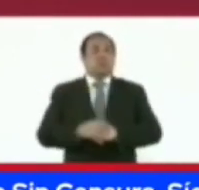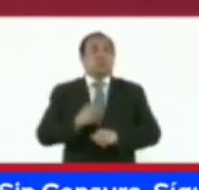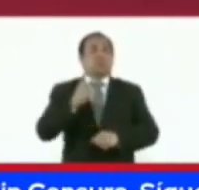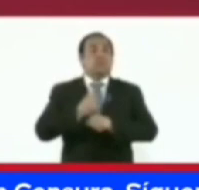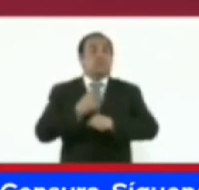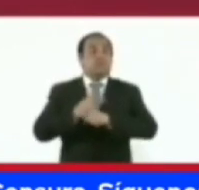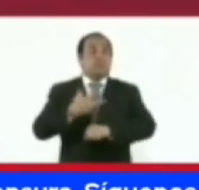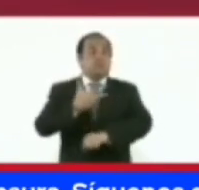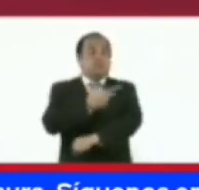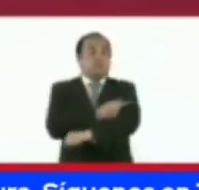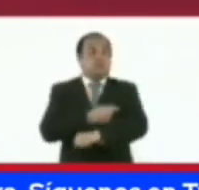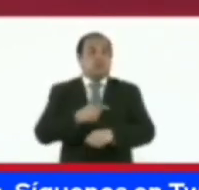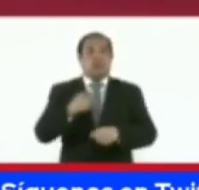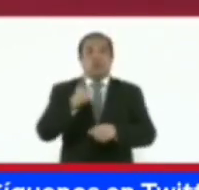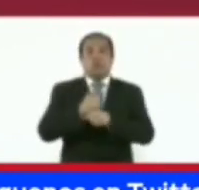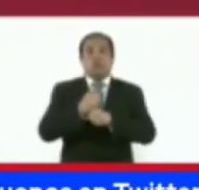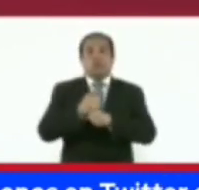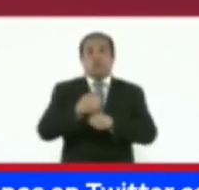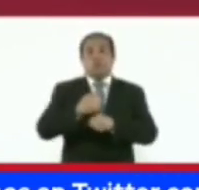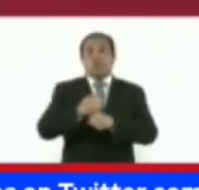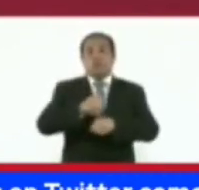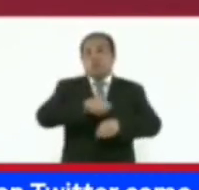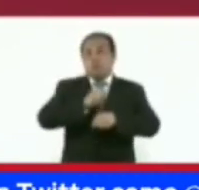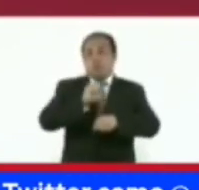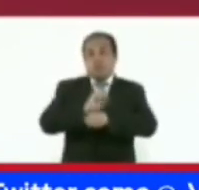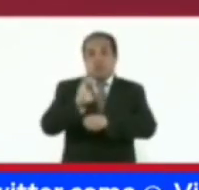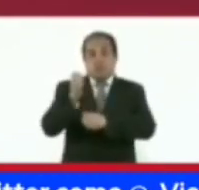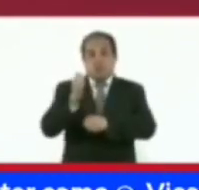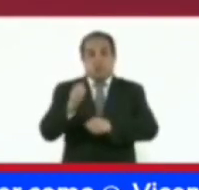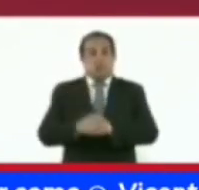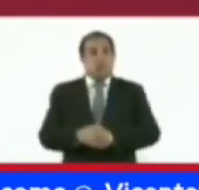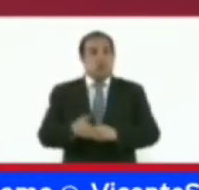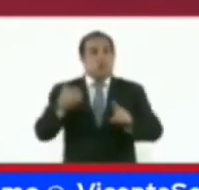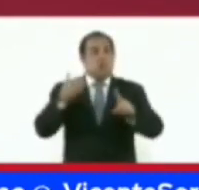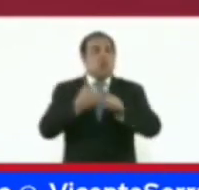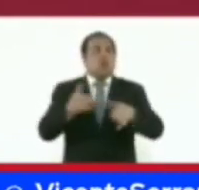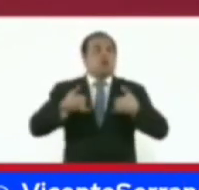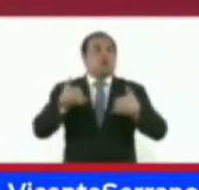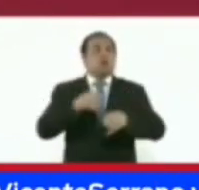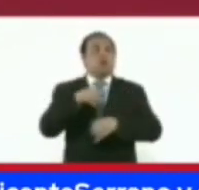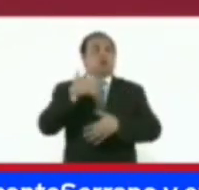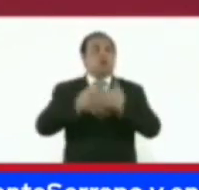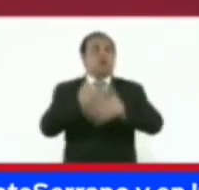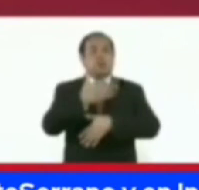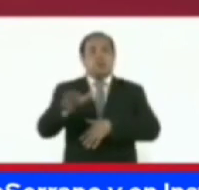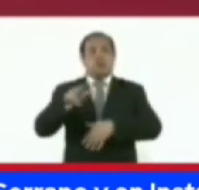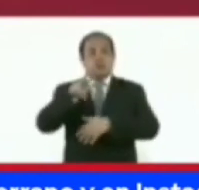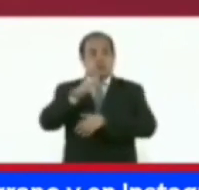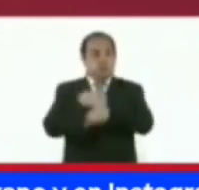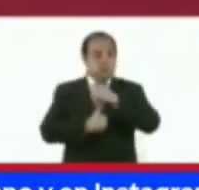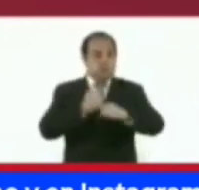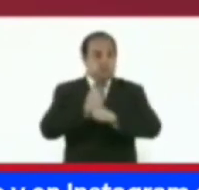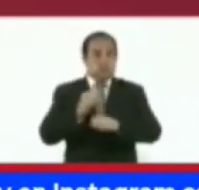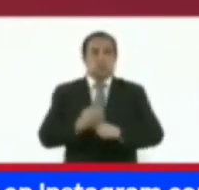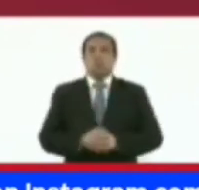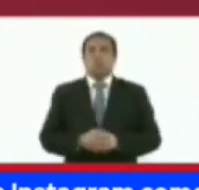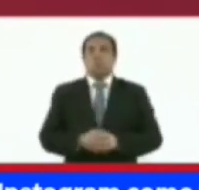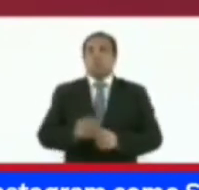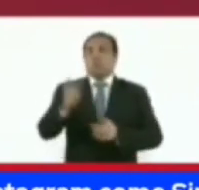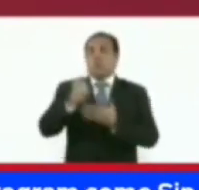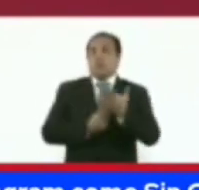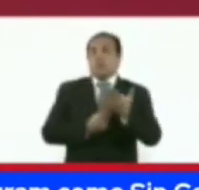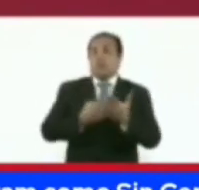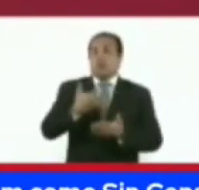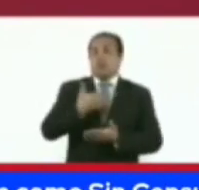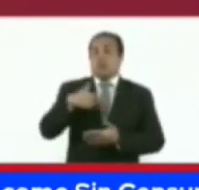segunda dosis en las primeras semanas de enero para los jóvenes de 15 a 18 años. Y es la estrategia